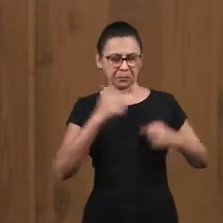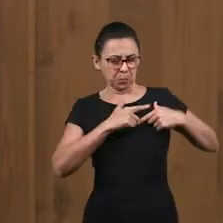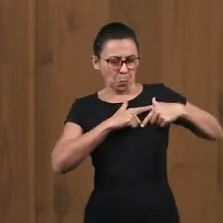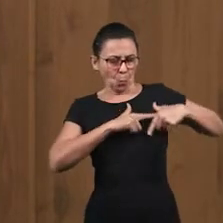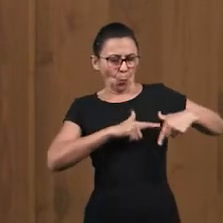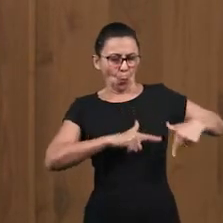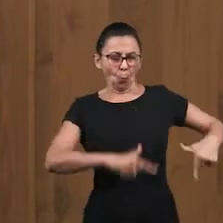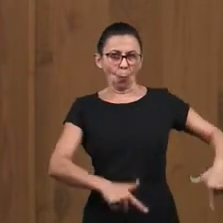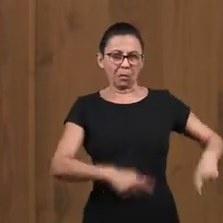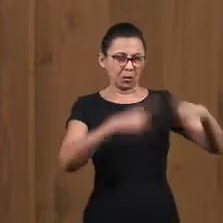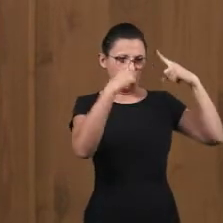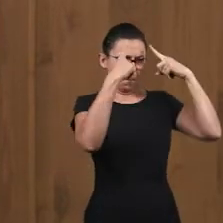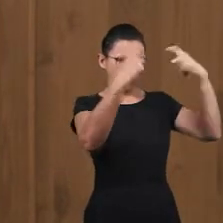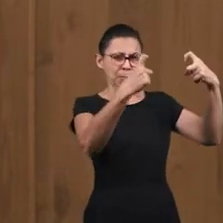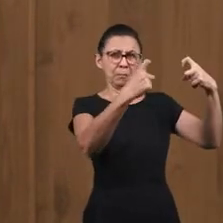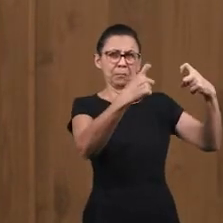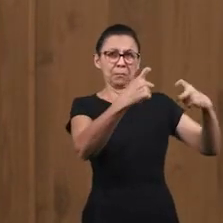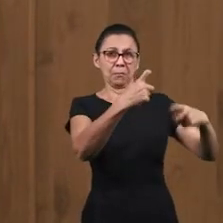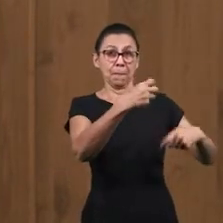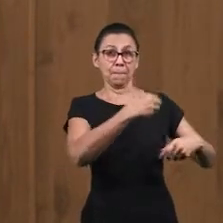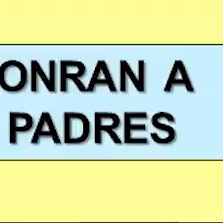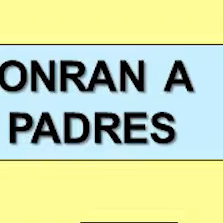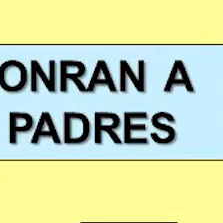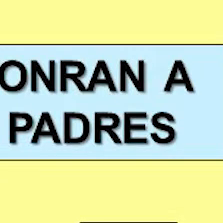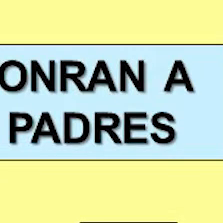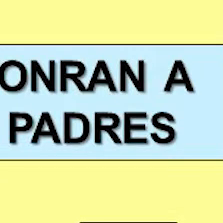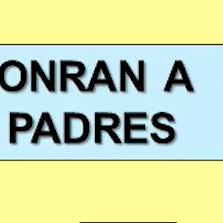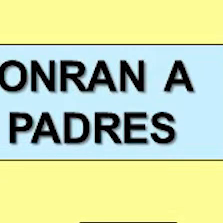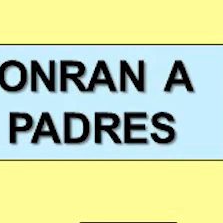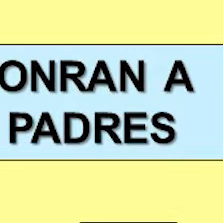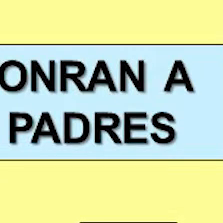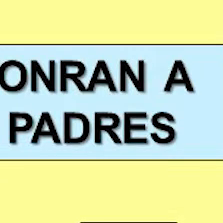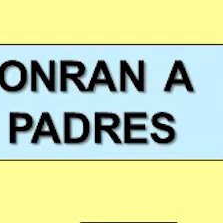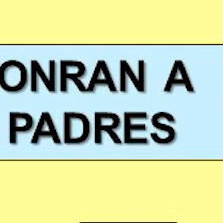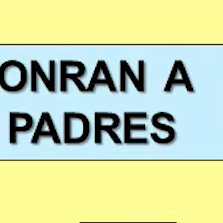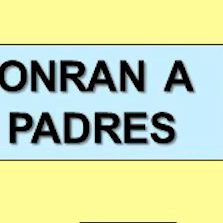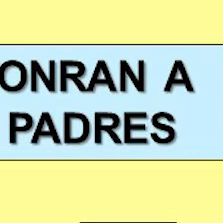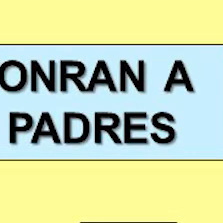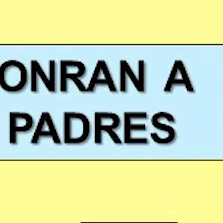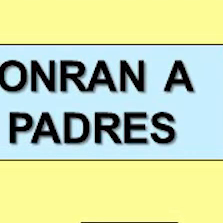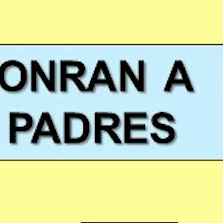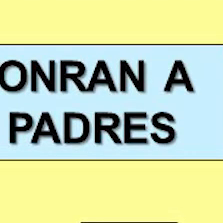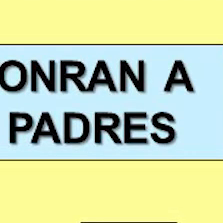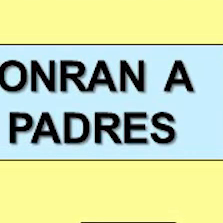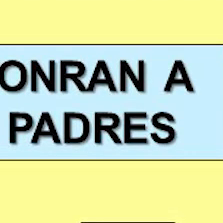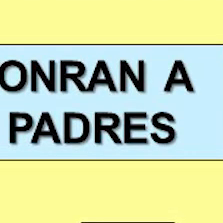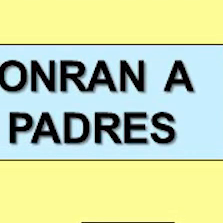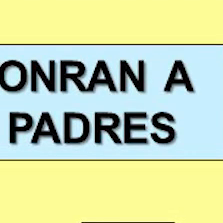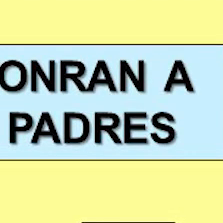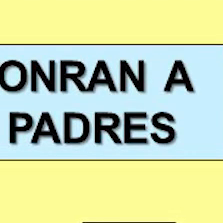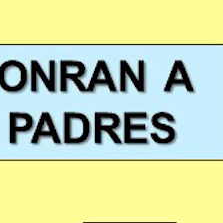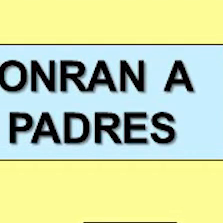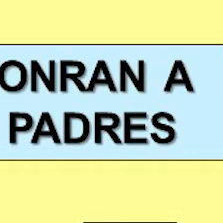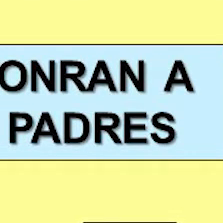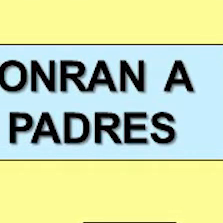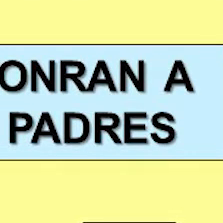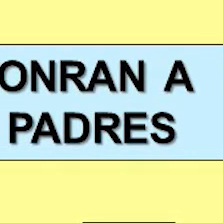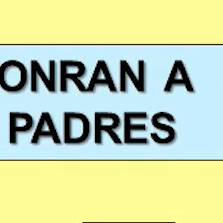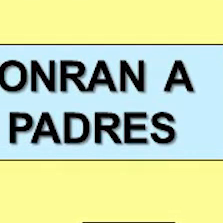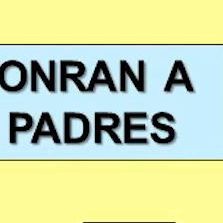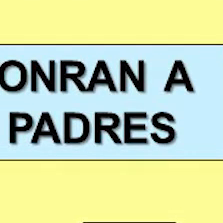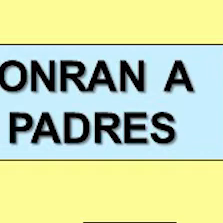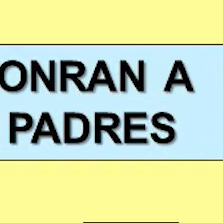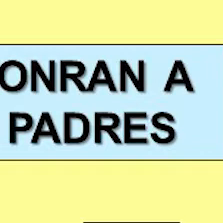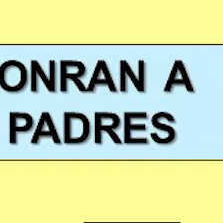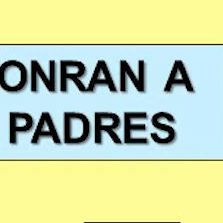de desobediencia, de pecado. Pero el corazón de Noé era diferente y Dios sabía